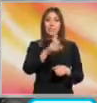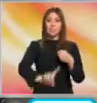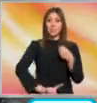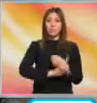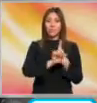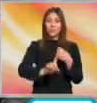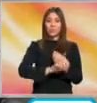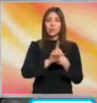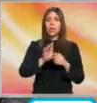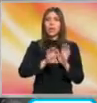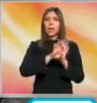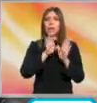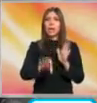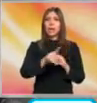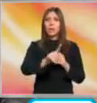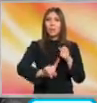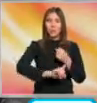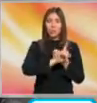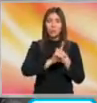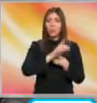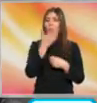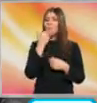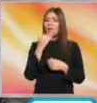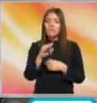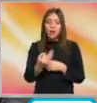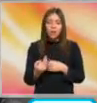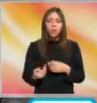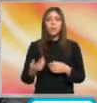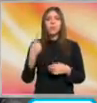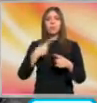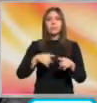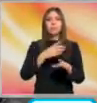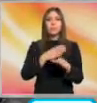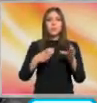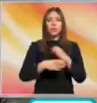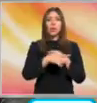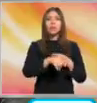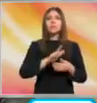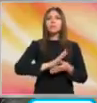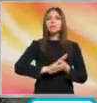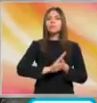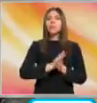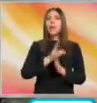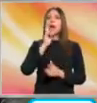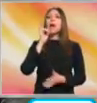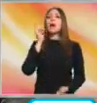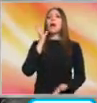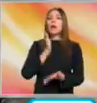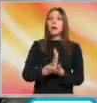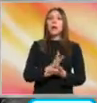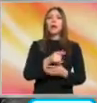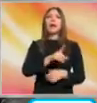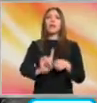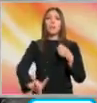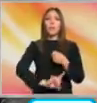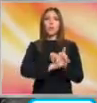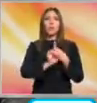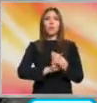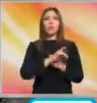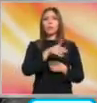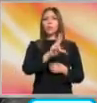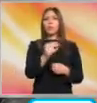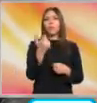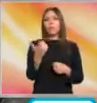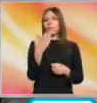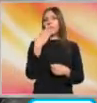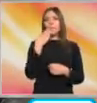la fortalezca, o sea, la convierta en una oportunidad? Que ya detectó que administrativamente no maneja